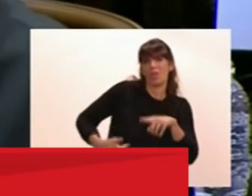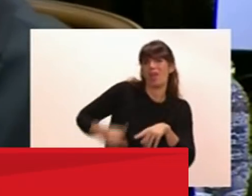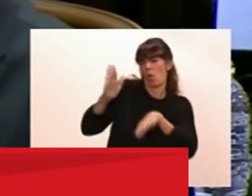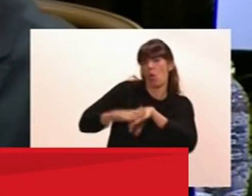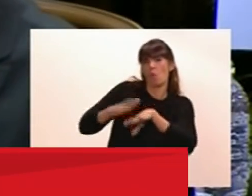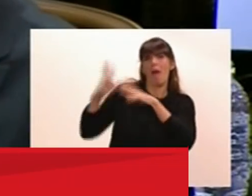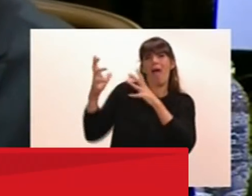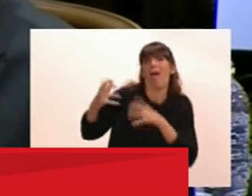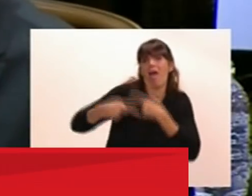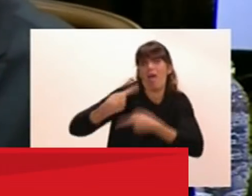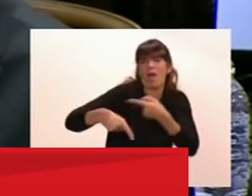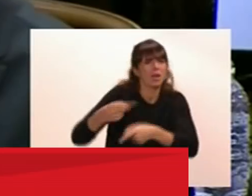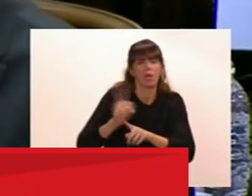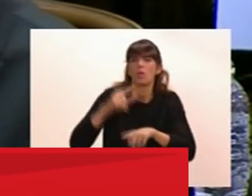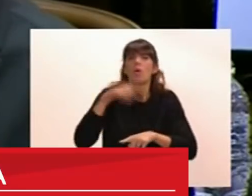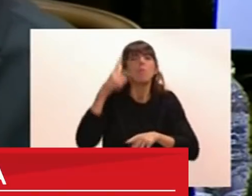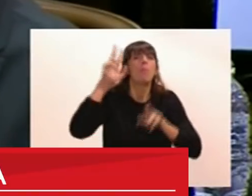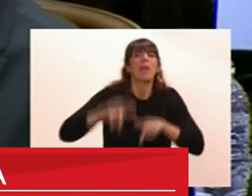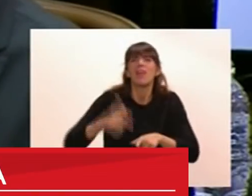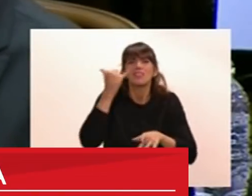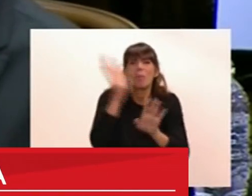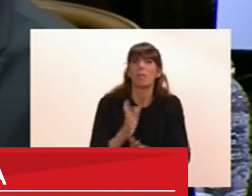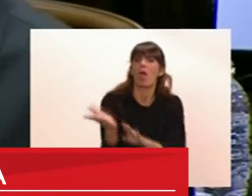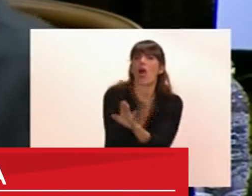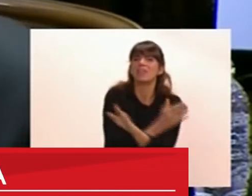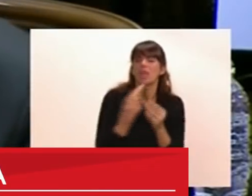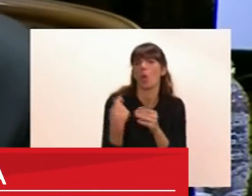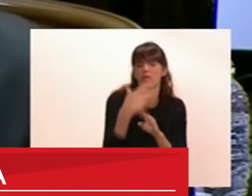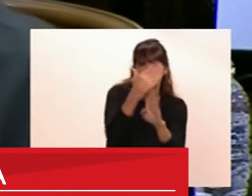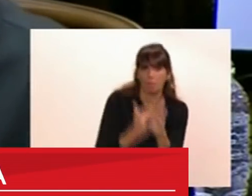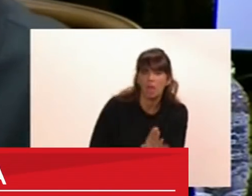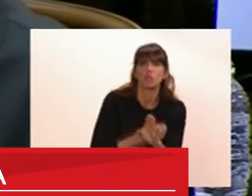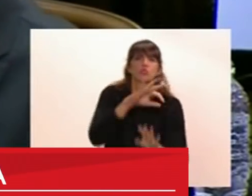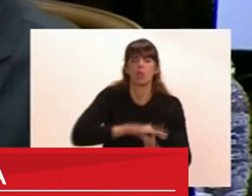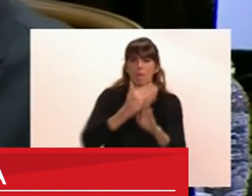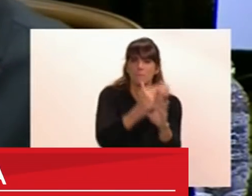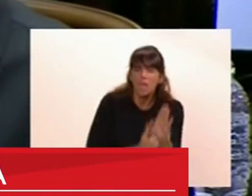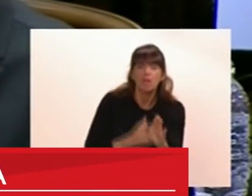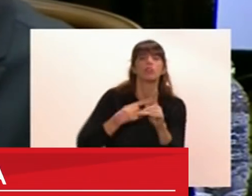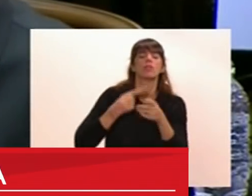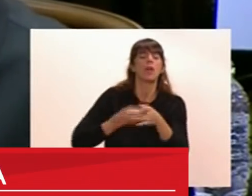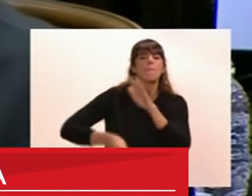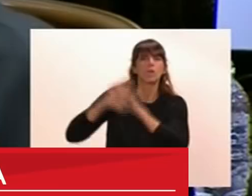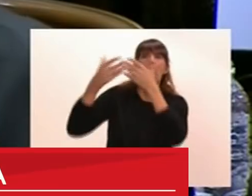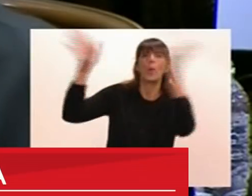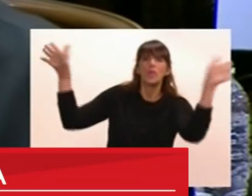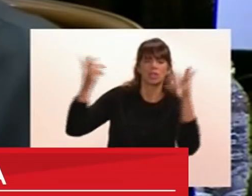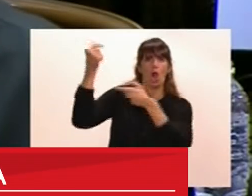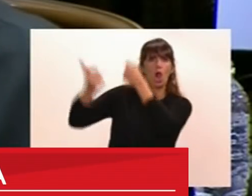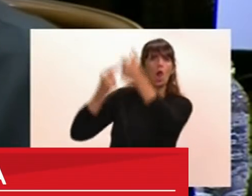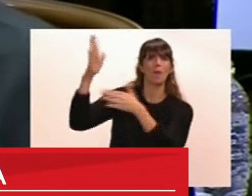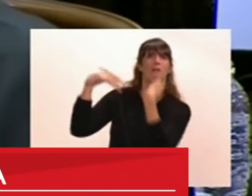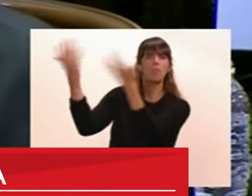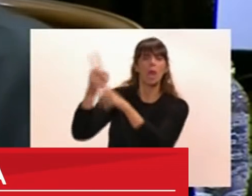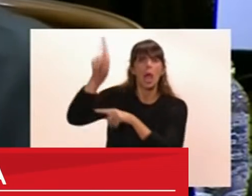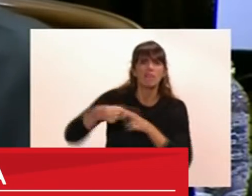Vinieron a bajar los salarios y las jubilaciones y lo hicieron. Vinieron a abrir las importaciones y lo hicieron. Así detonaron el mercado